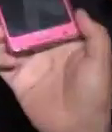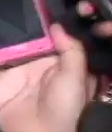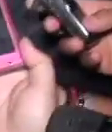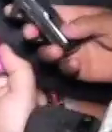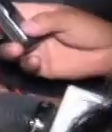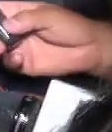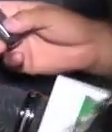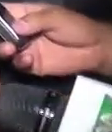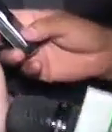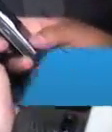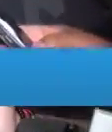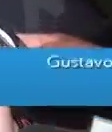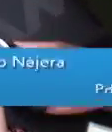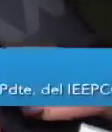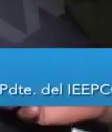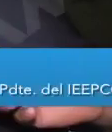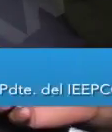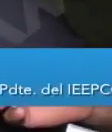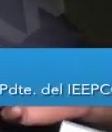resolver la problemática